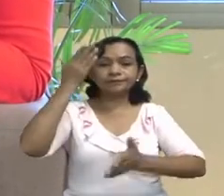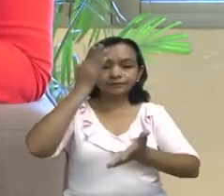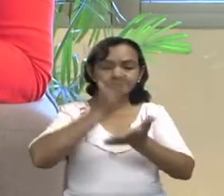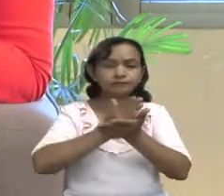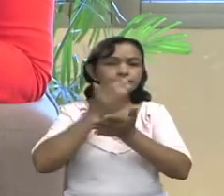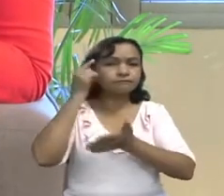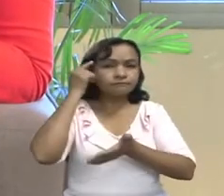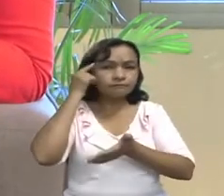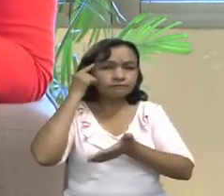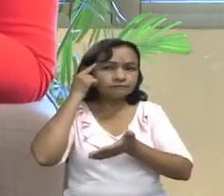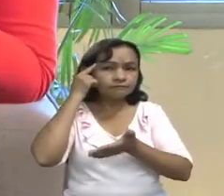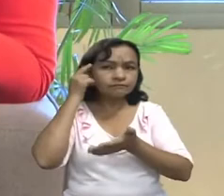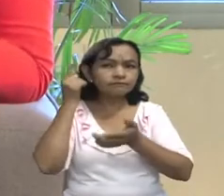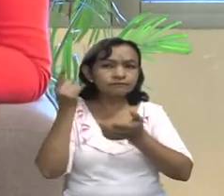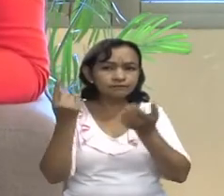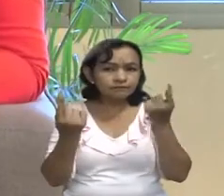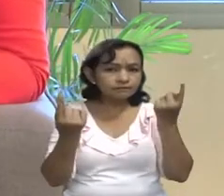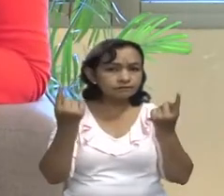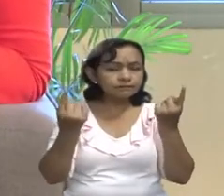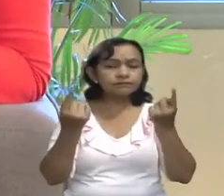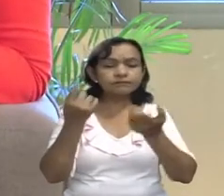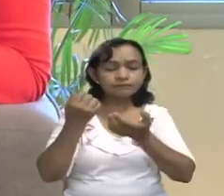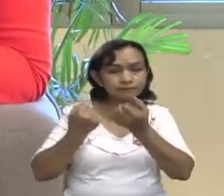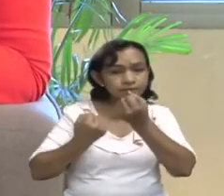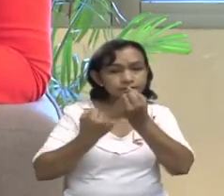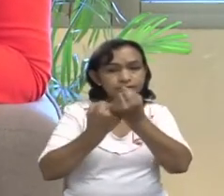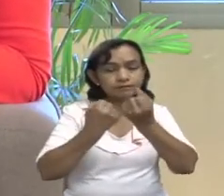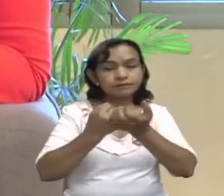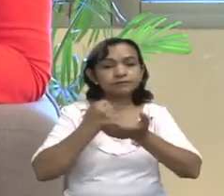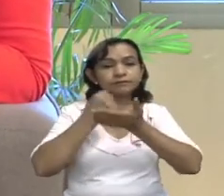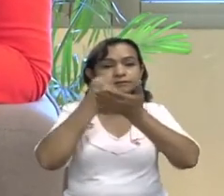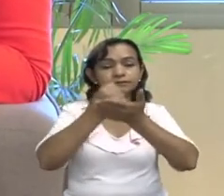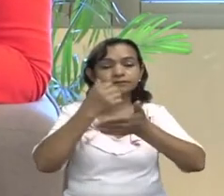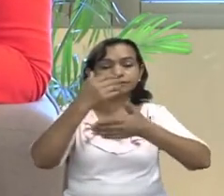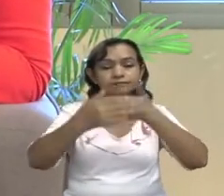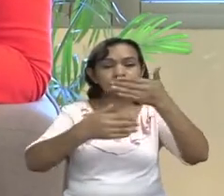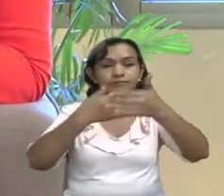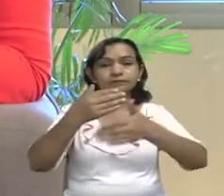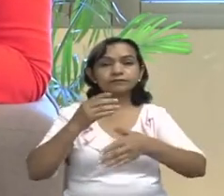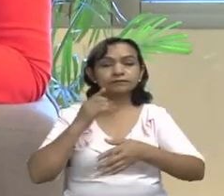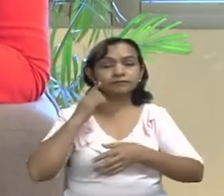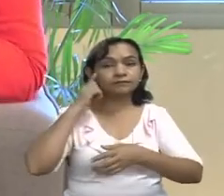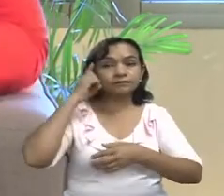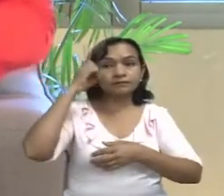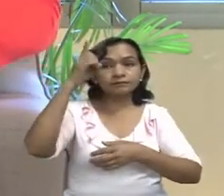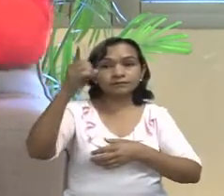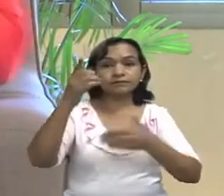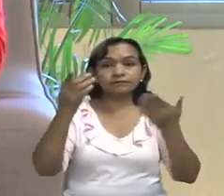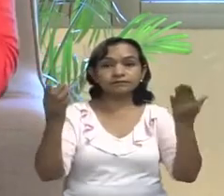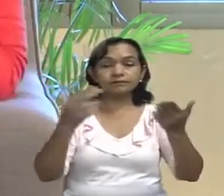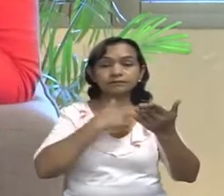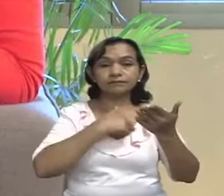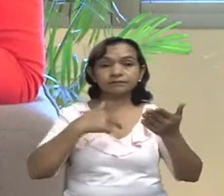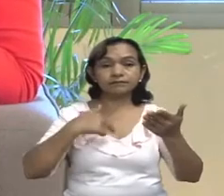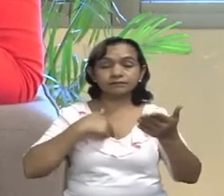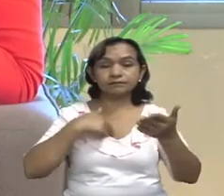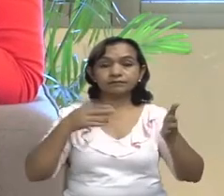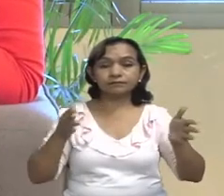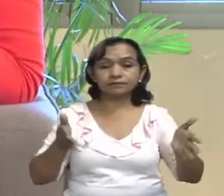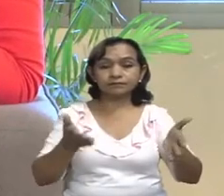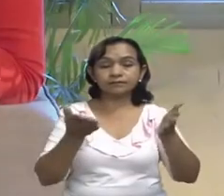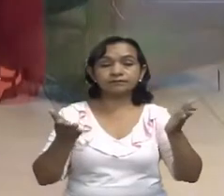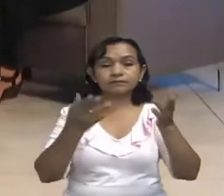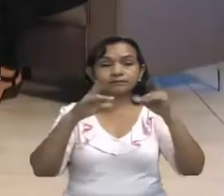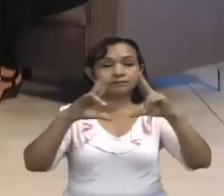decisiones y ser un colaborador dentro de este proceso de desarrollo que se está impulsando en el